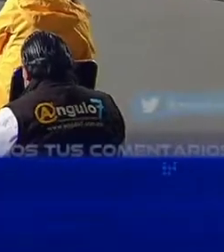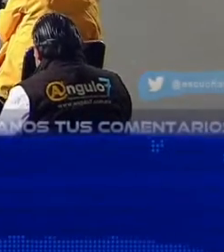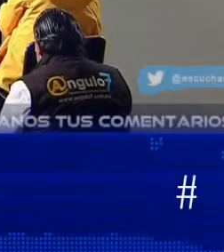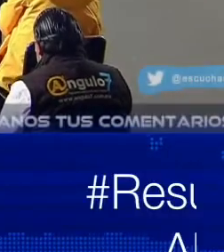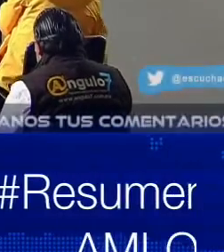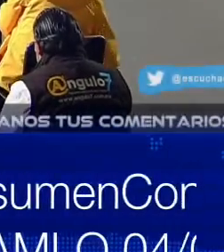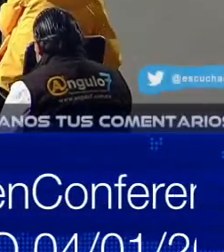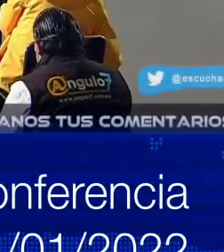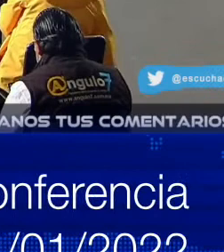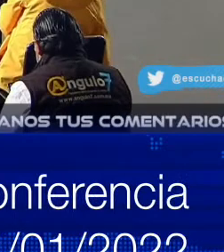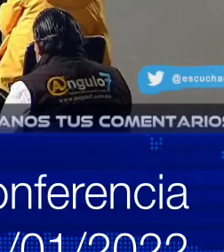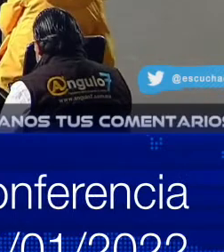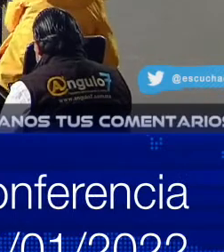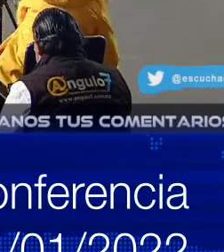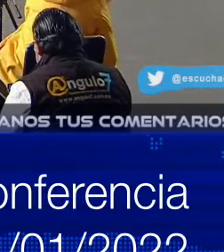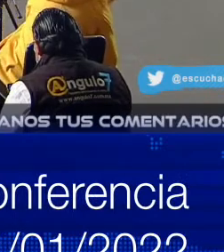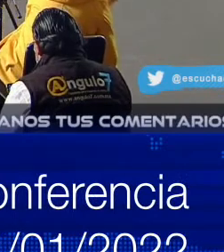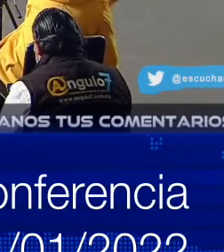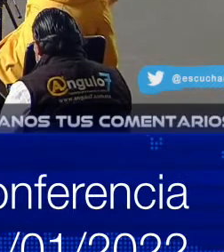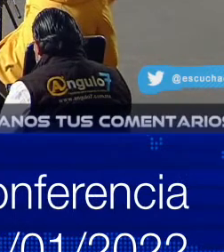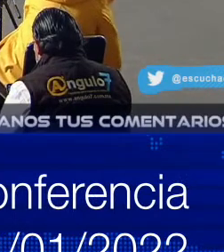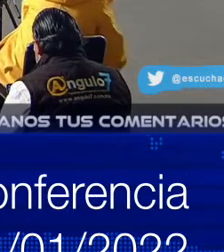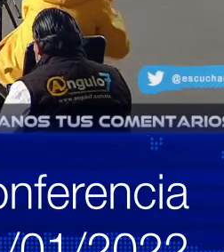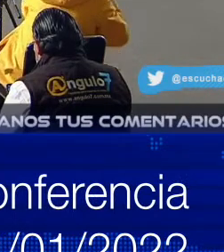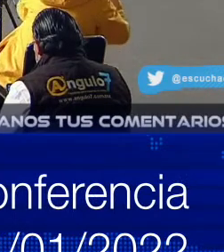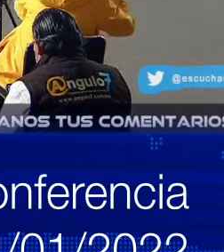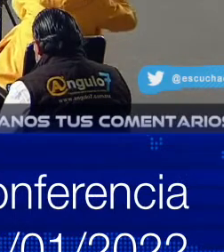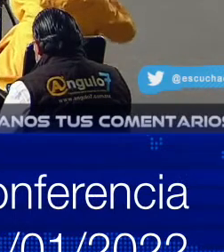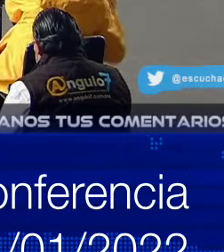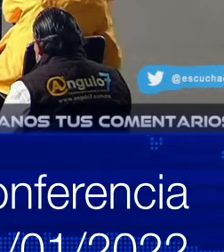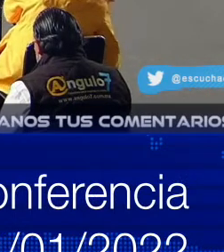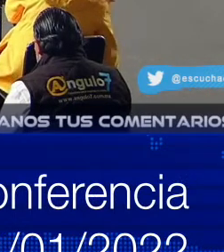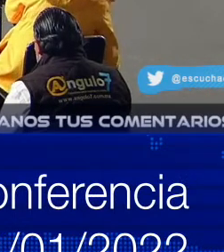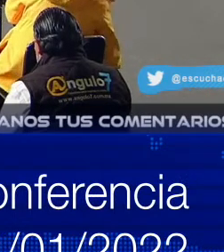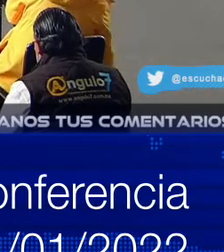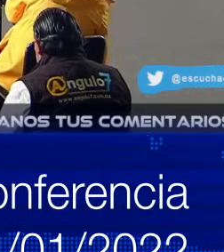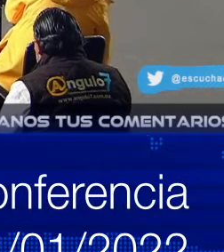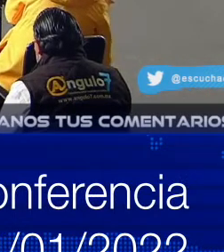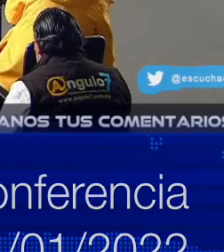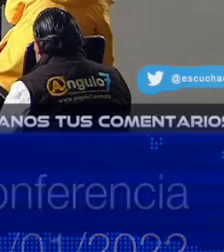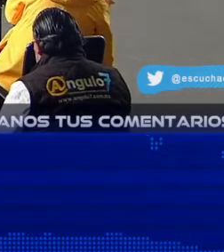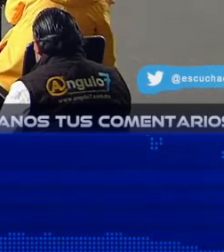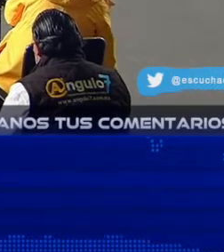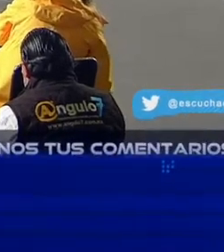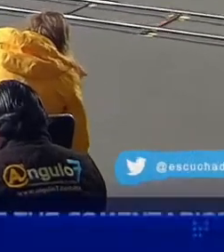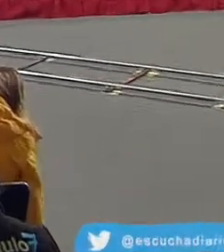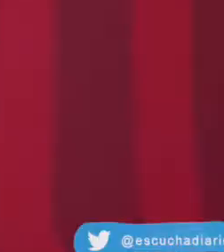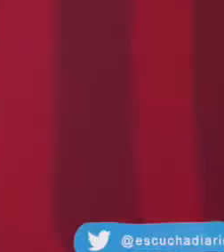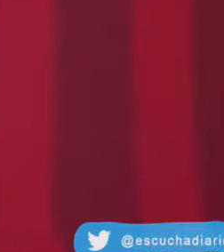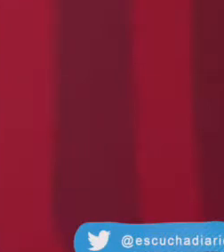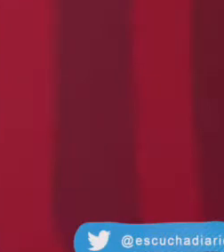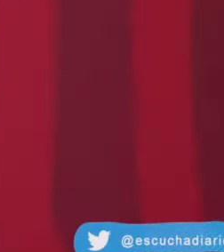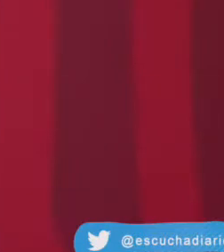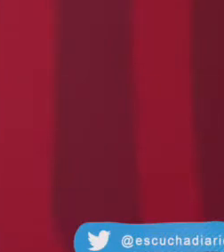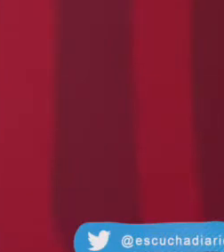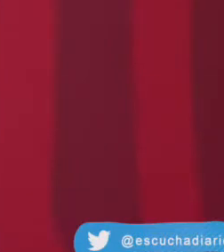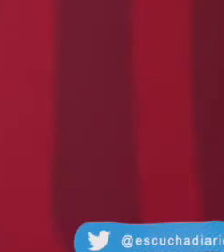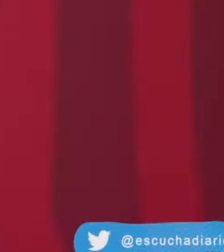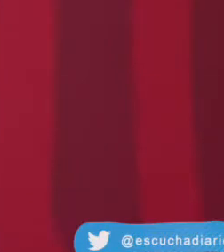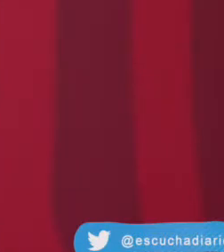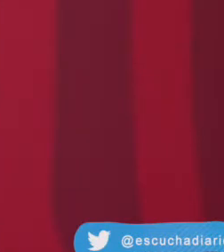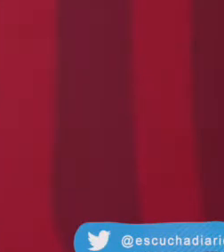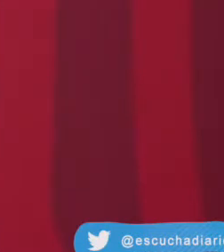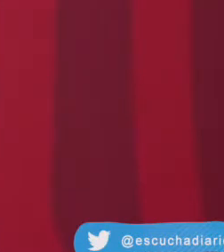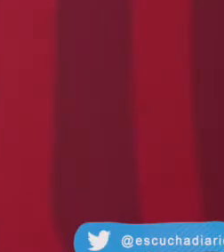vamos a informar sobre la salud sobre la pandemia el día de hoy el